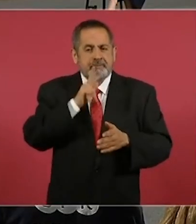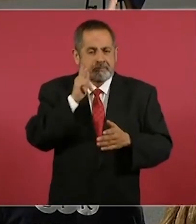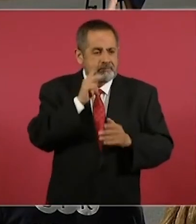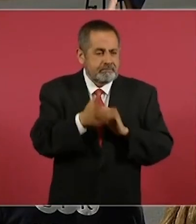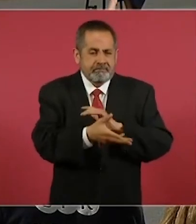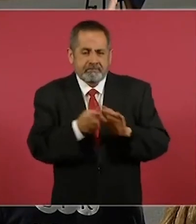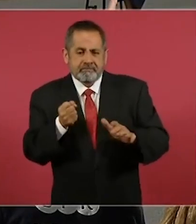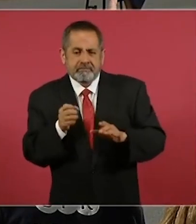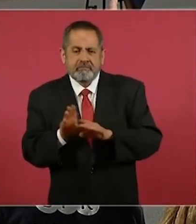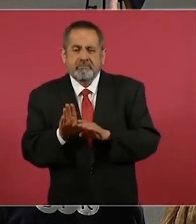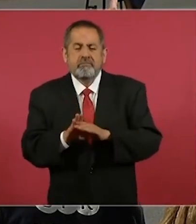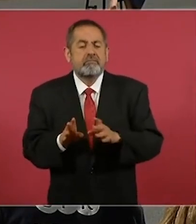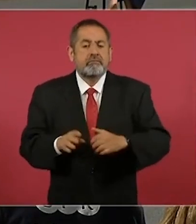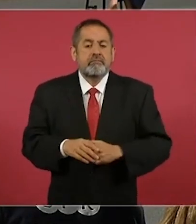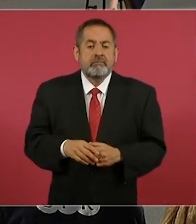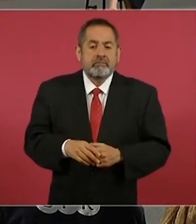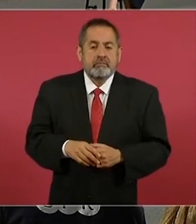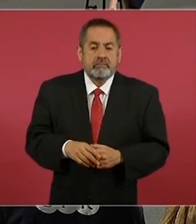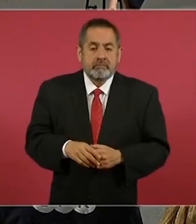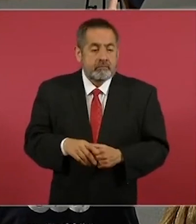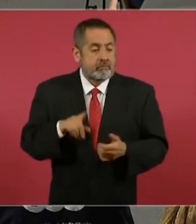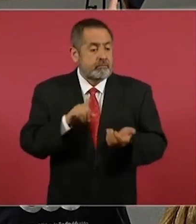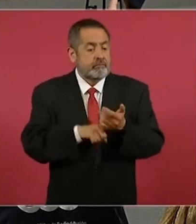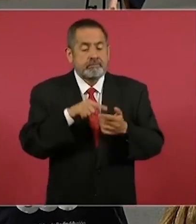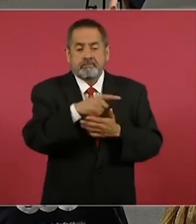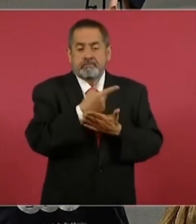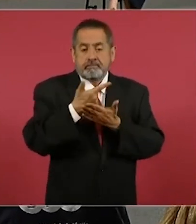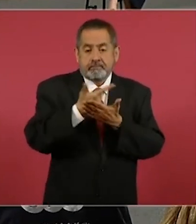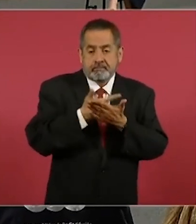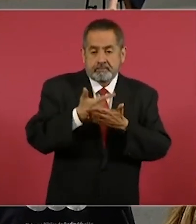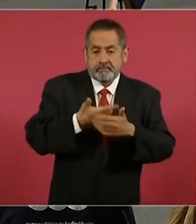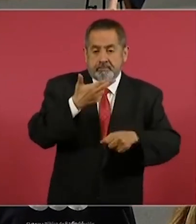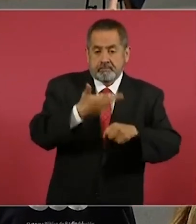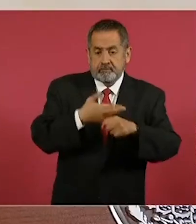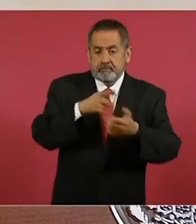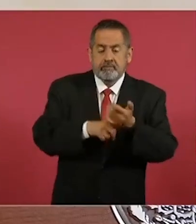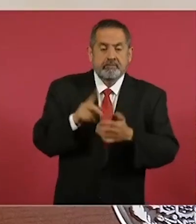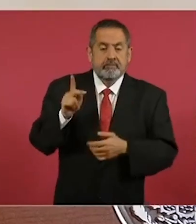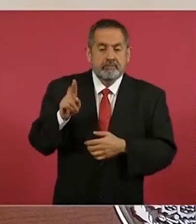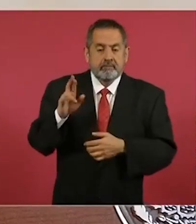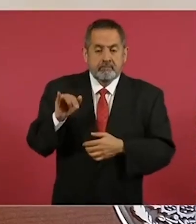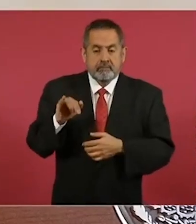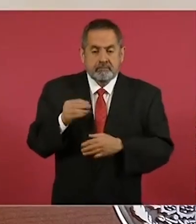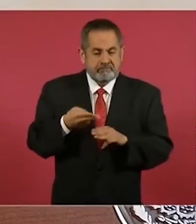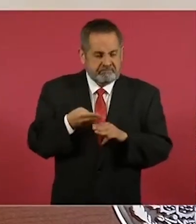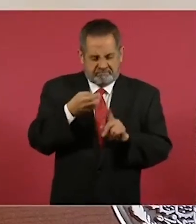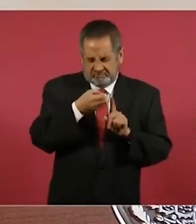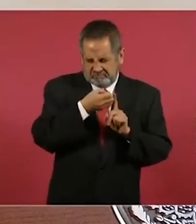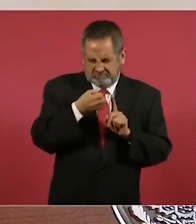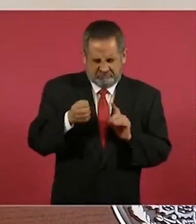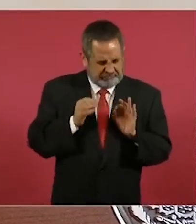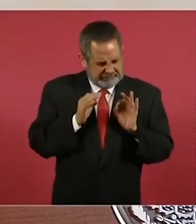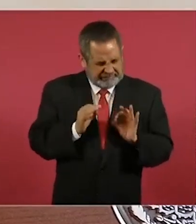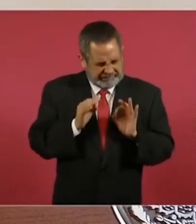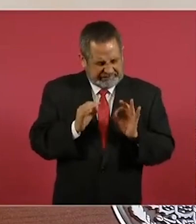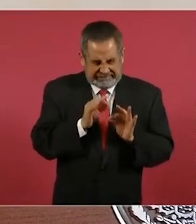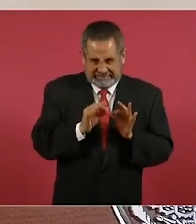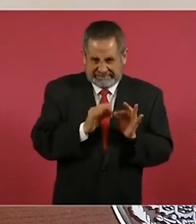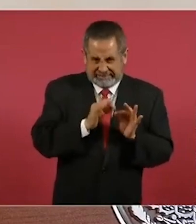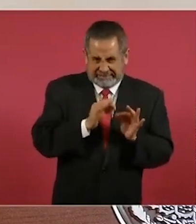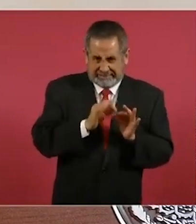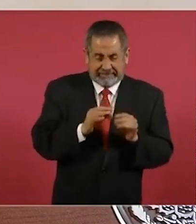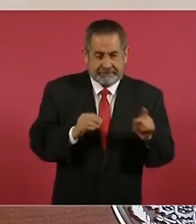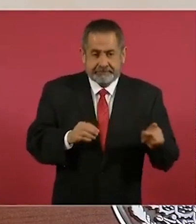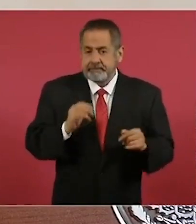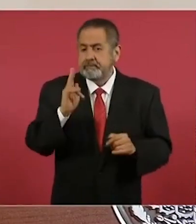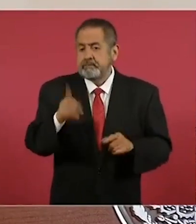2023-2024. El PRD fue quien presentó la queja contra el presidente y el director del Centro de Producción de Programas Informativos y Especiales. Argumentó que